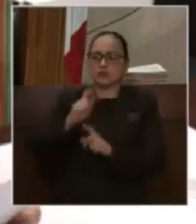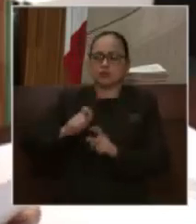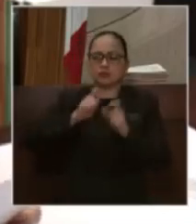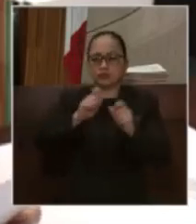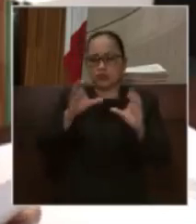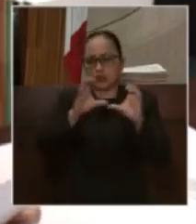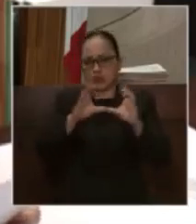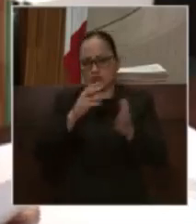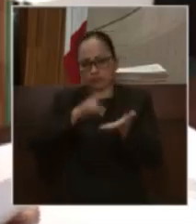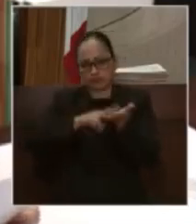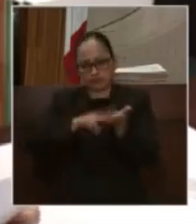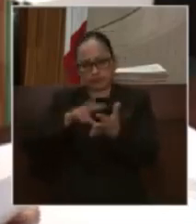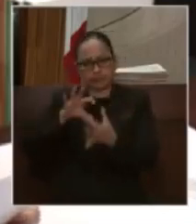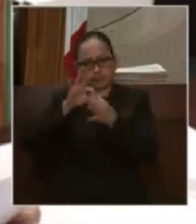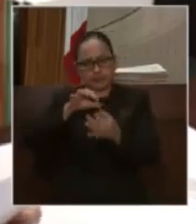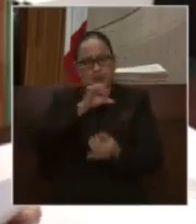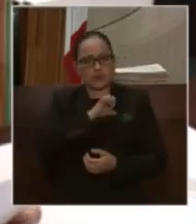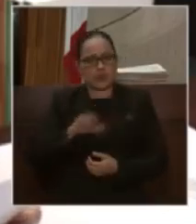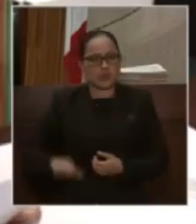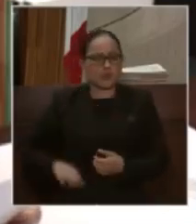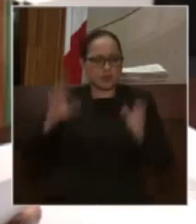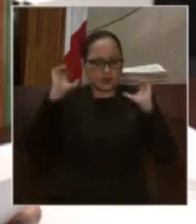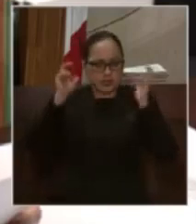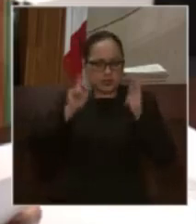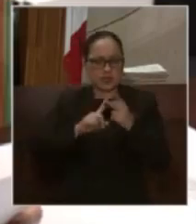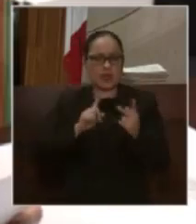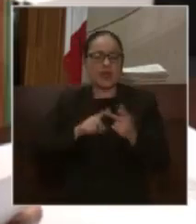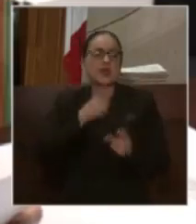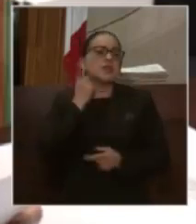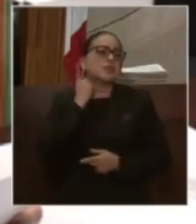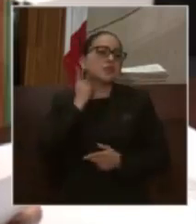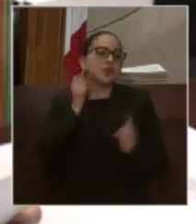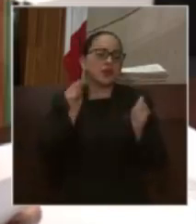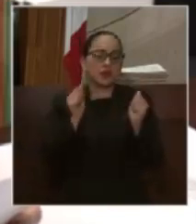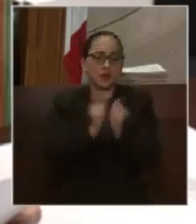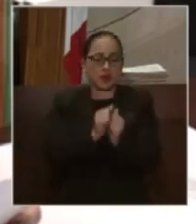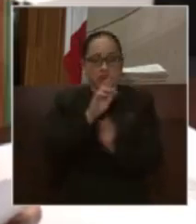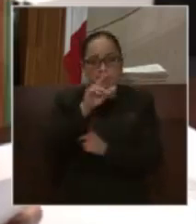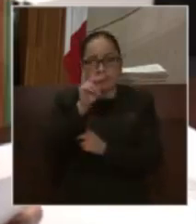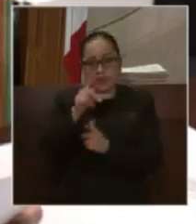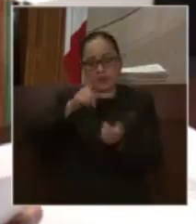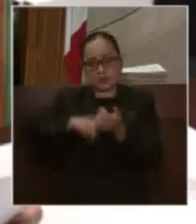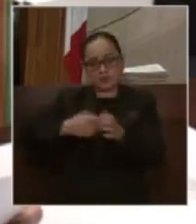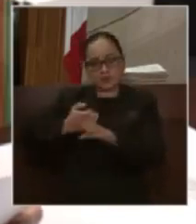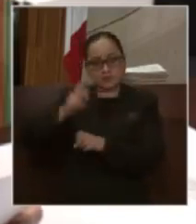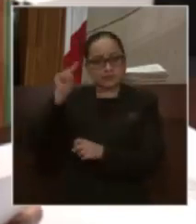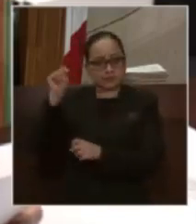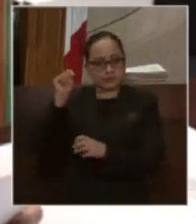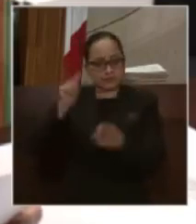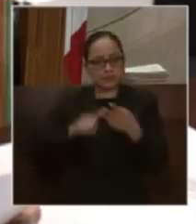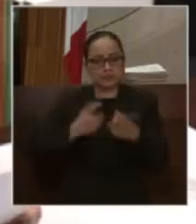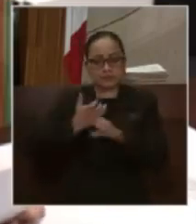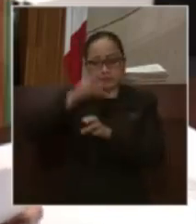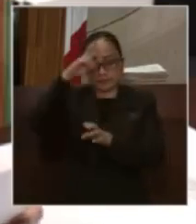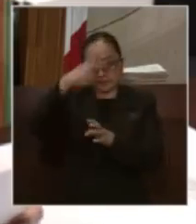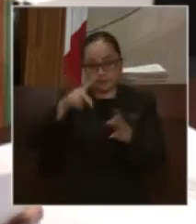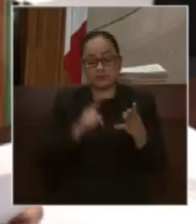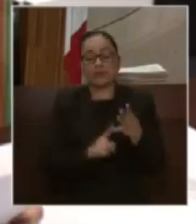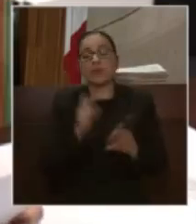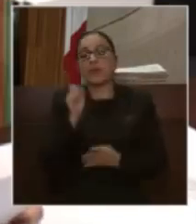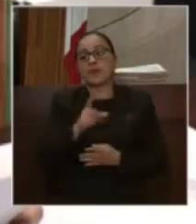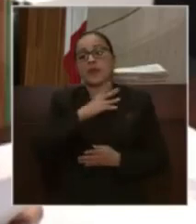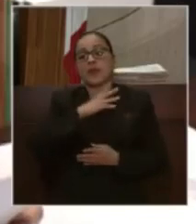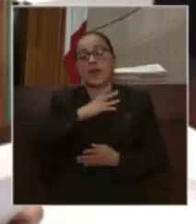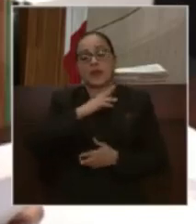de constancia de mayoría en un ayuntamiento en Chiapas, asignación de diputaciones por el principio de representación proporcional en Tabasco y el Estado de México,